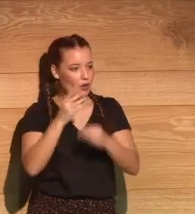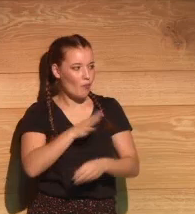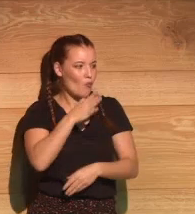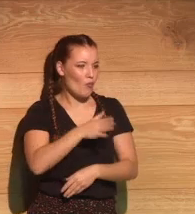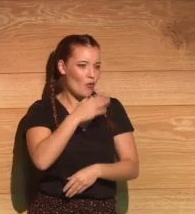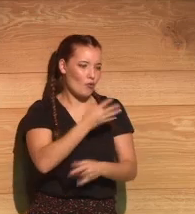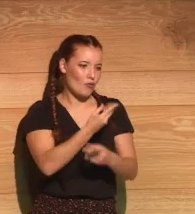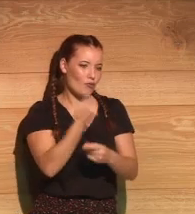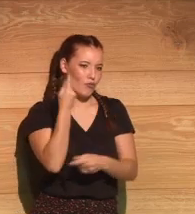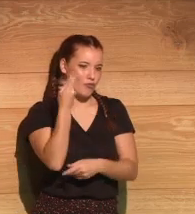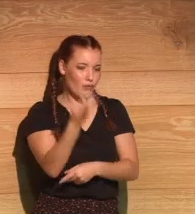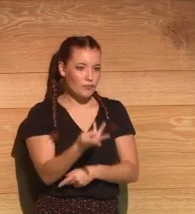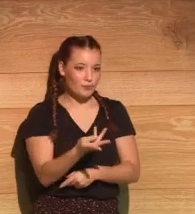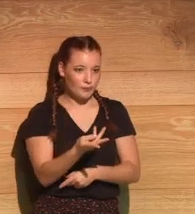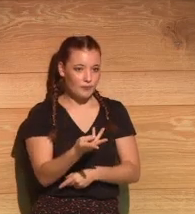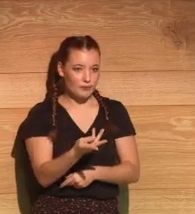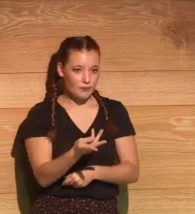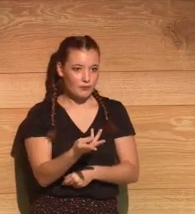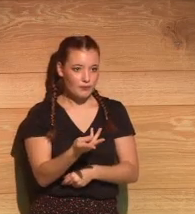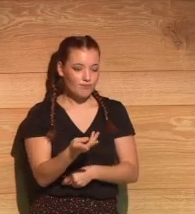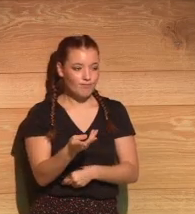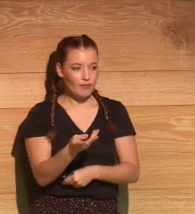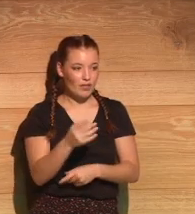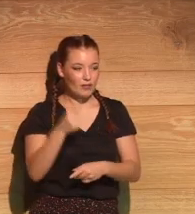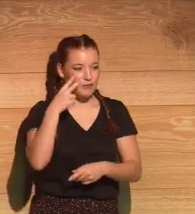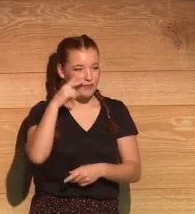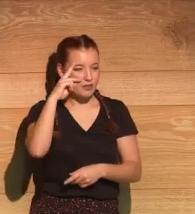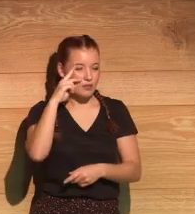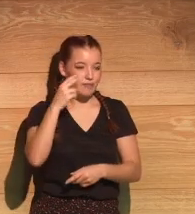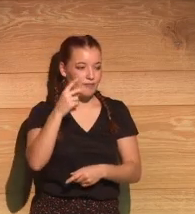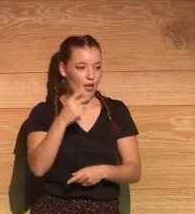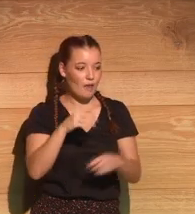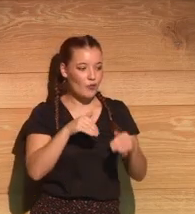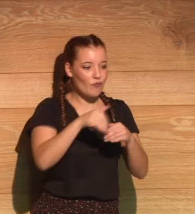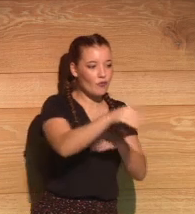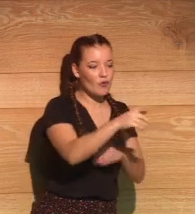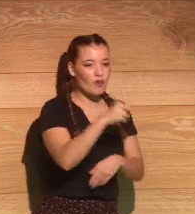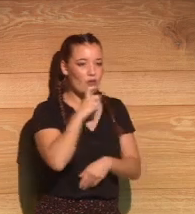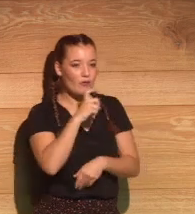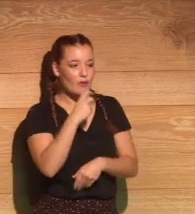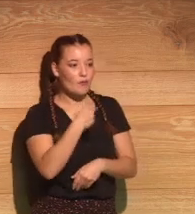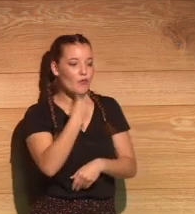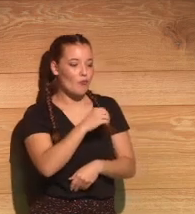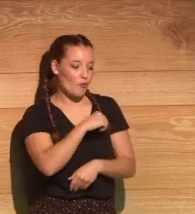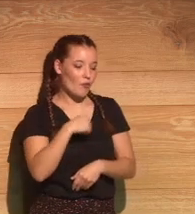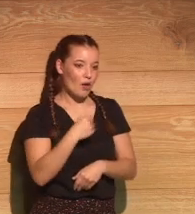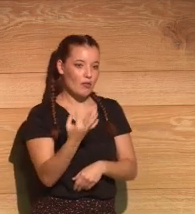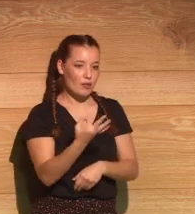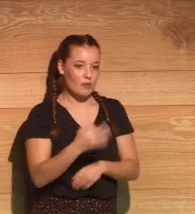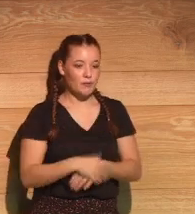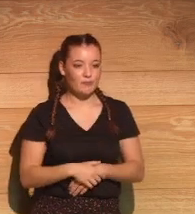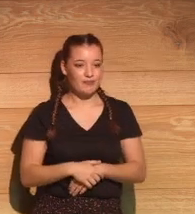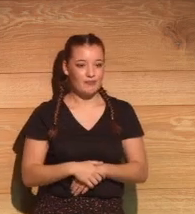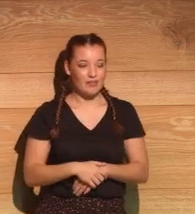todos quienes están en esa experiencia de dificultades con el futuro tengan una voz propia, ¿no? Pues nos quedan apenas